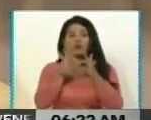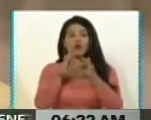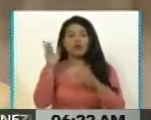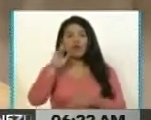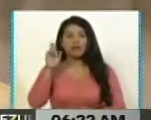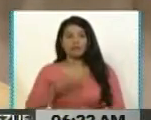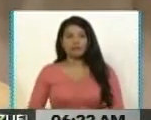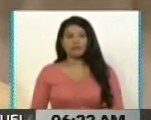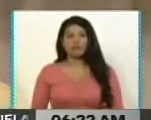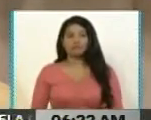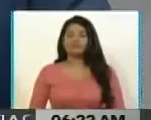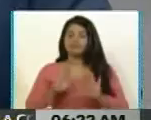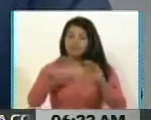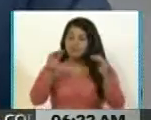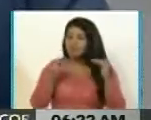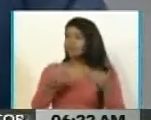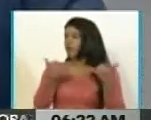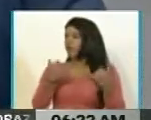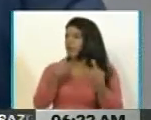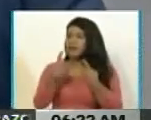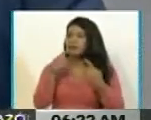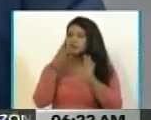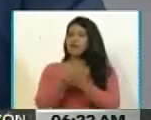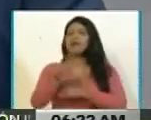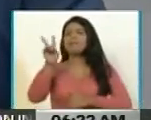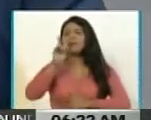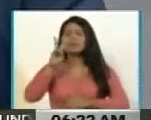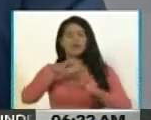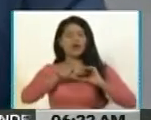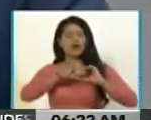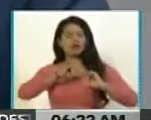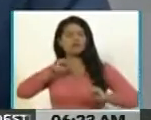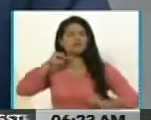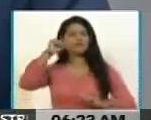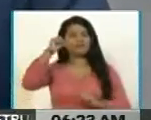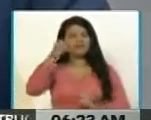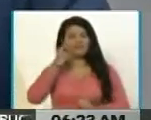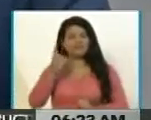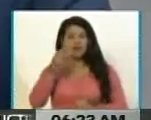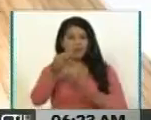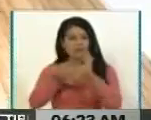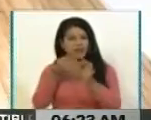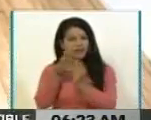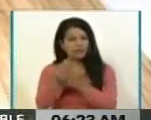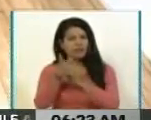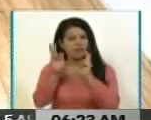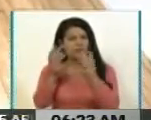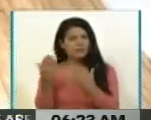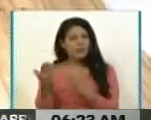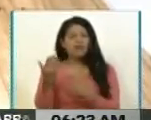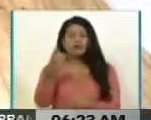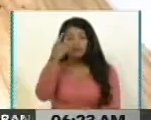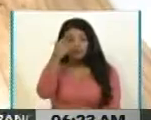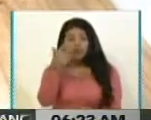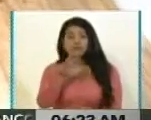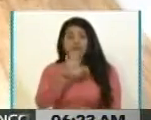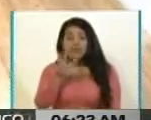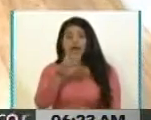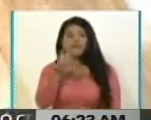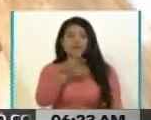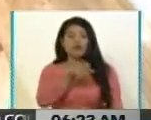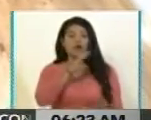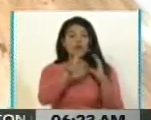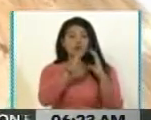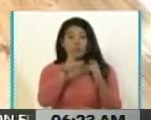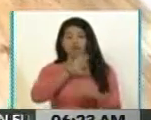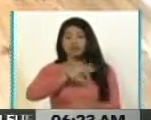a hablar acerca de la campaña Venezuela Corazón Indestructible, Esther, porque quienes somos comunicadores sociales